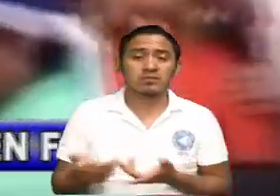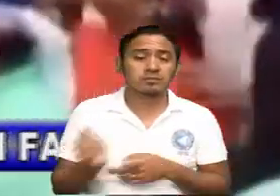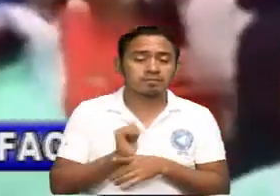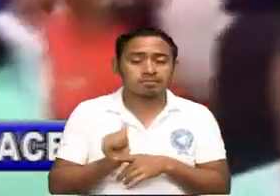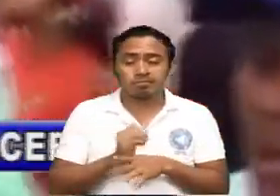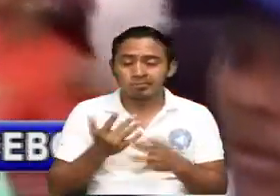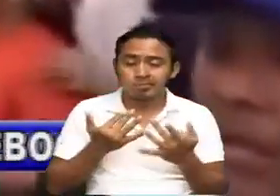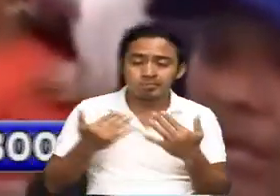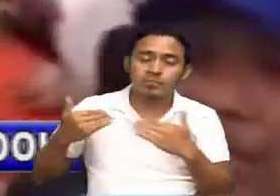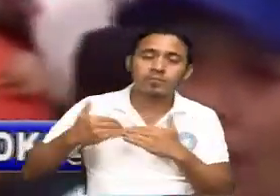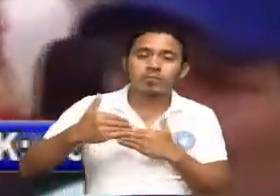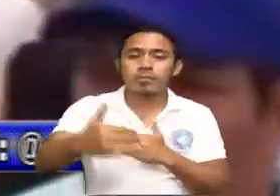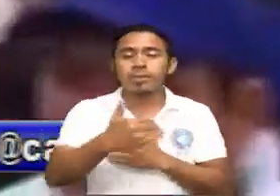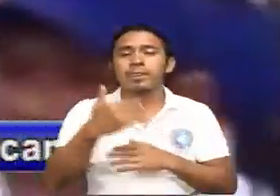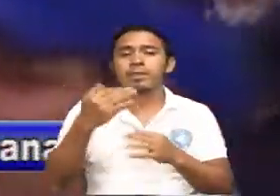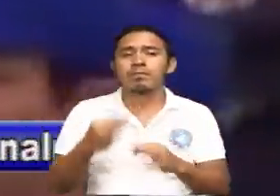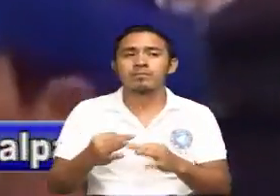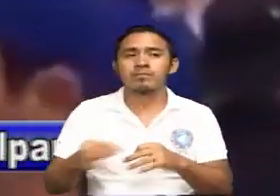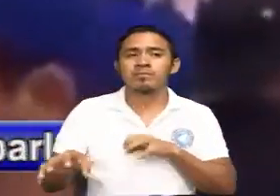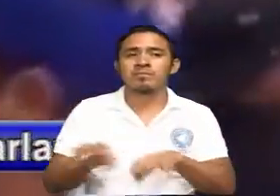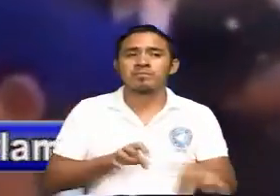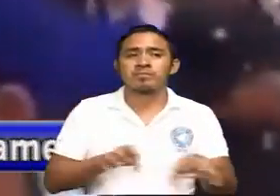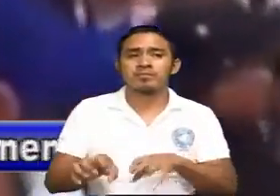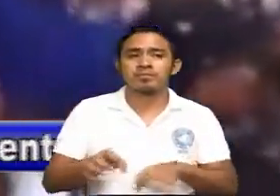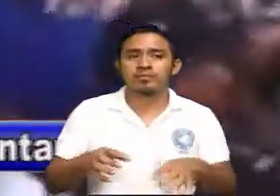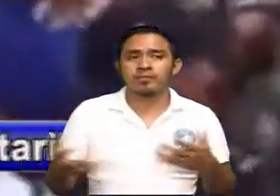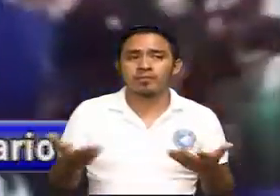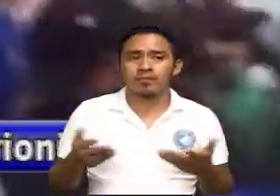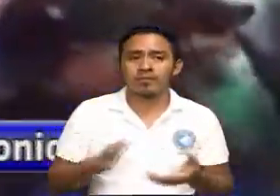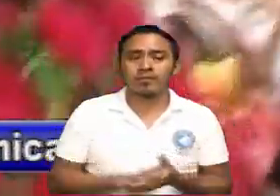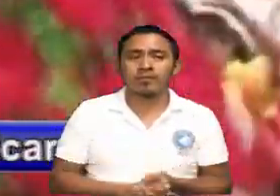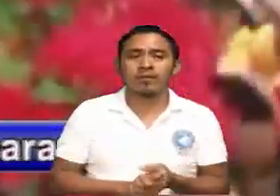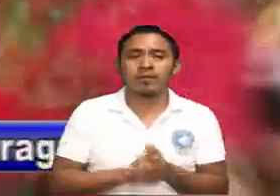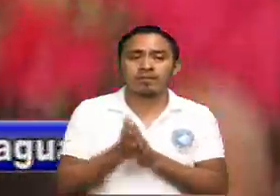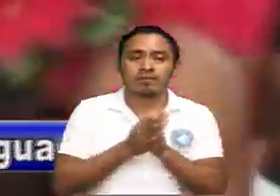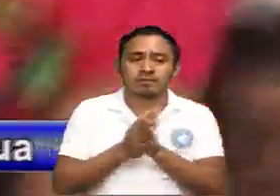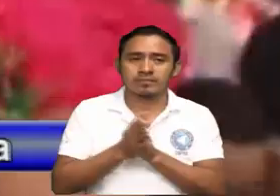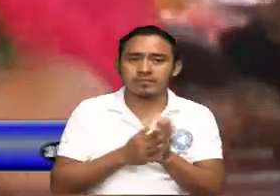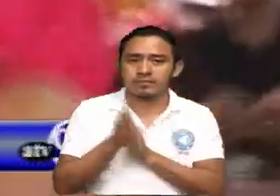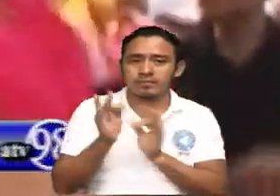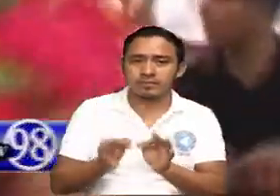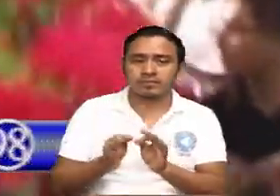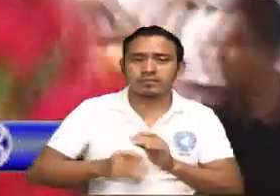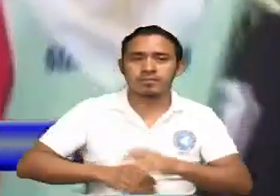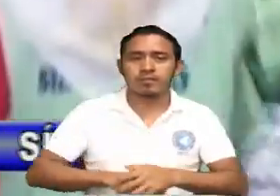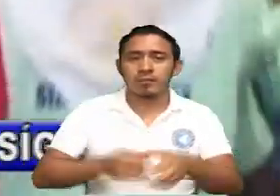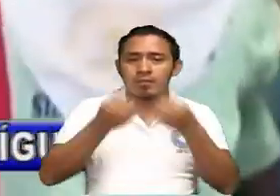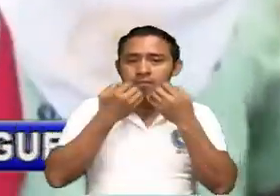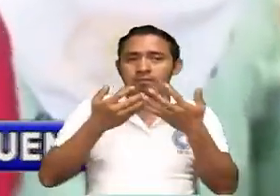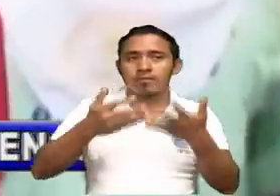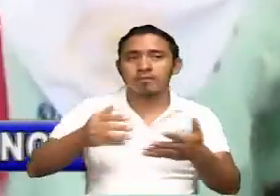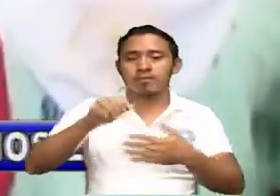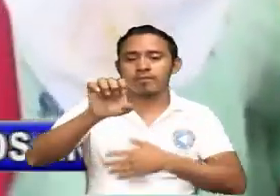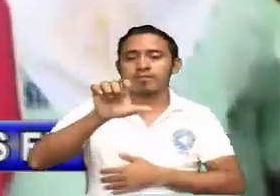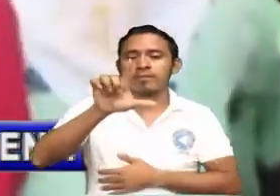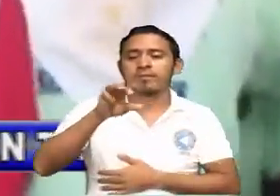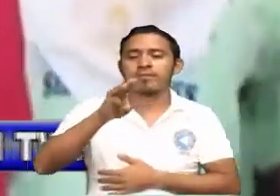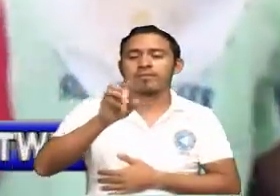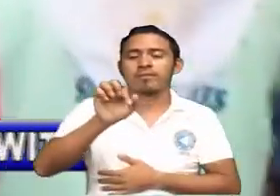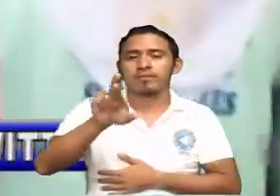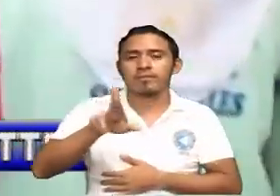preparativos necesarios para que las familias capitalinas puedan disfrutar en paz su devoción. Para el canal parlamentario les